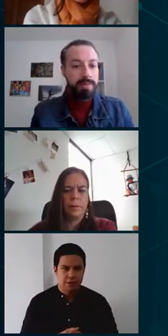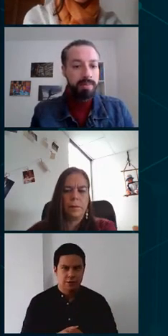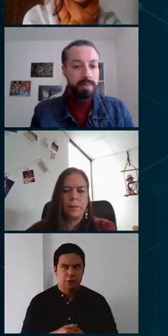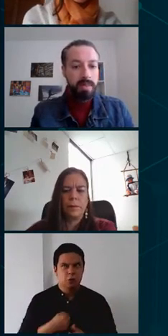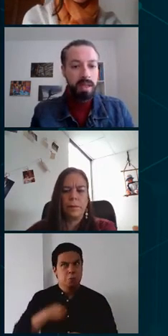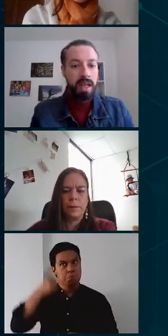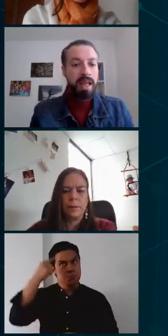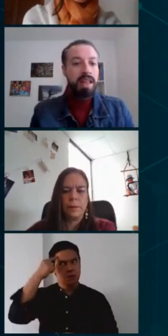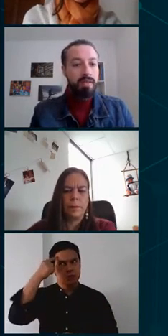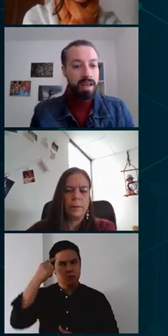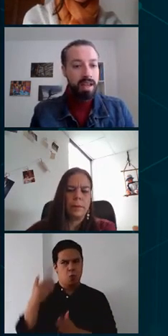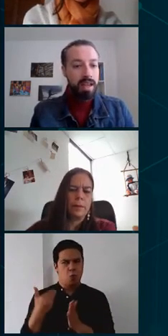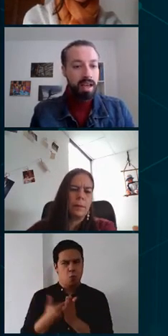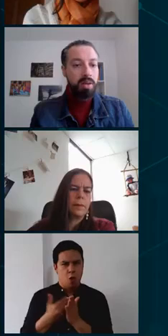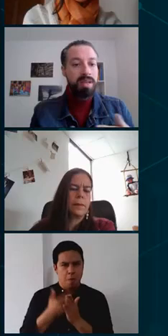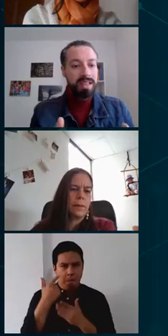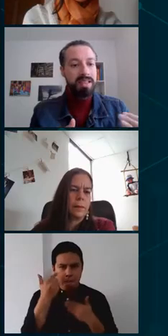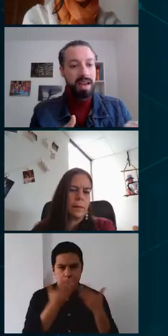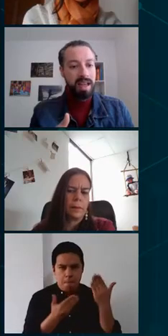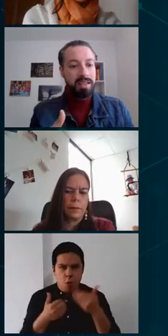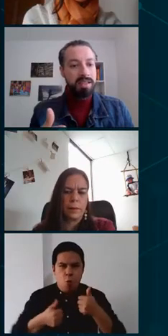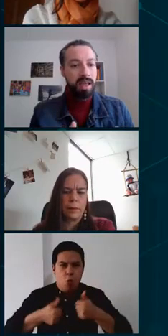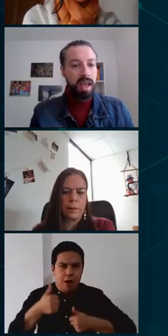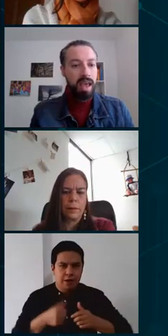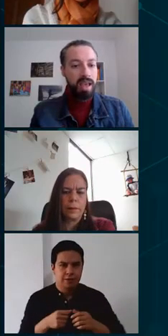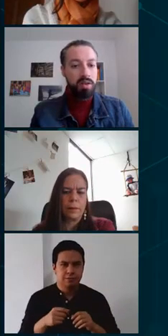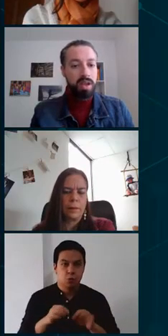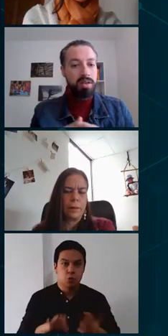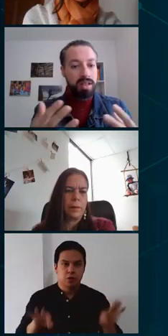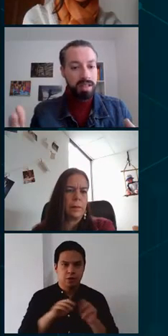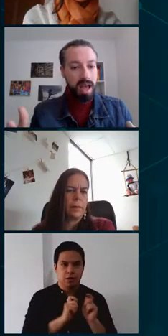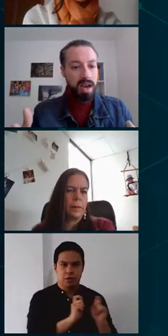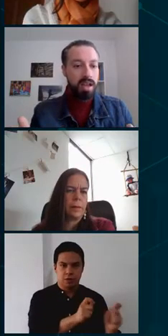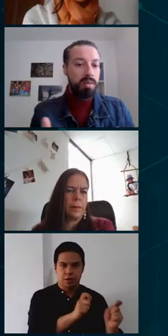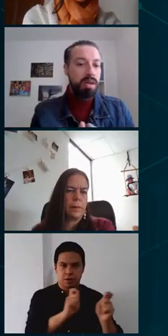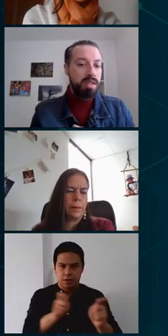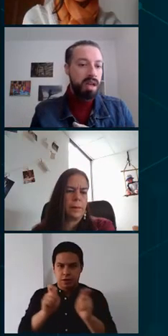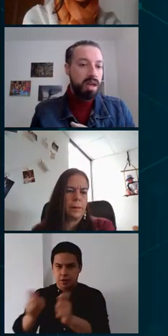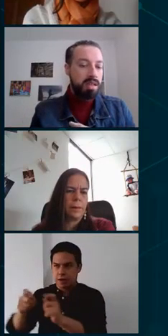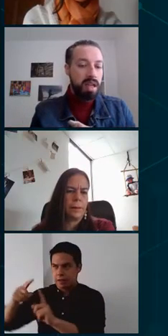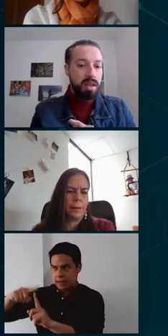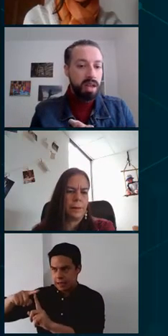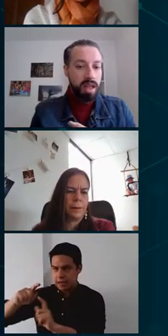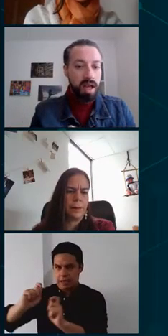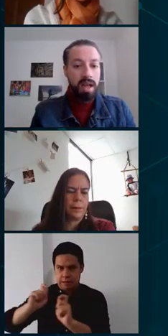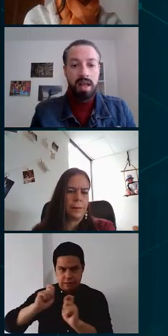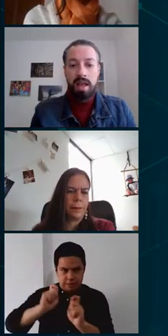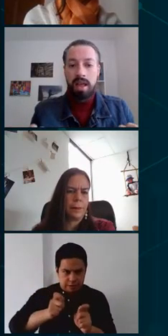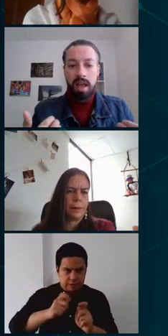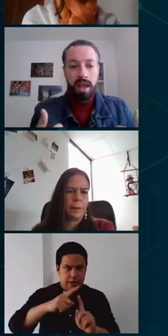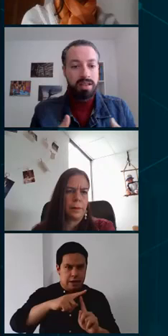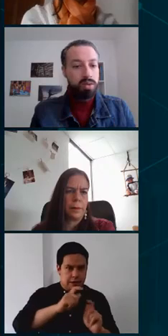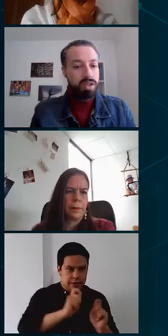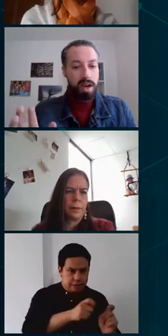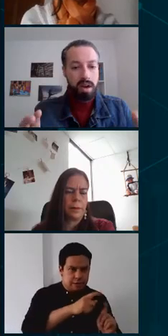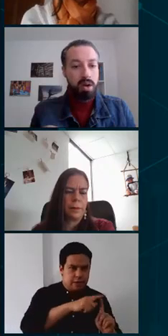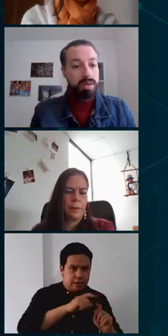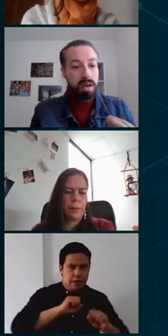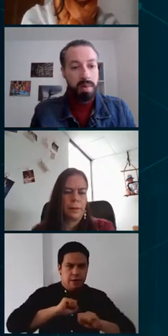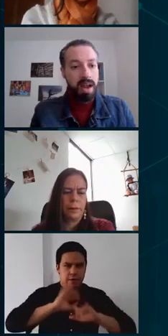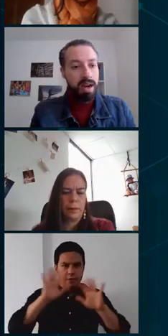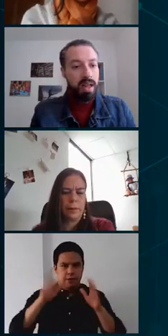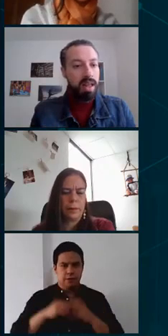prueba, definir como esas tareas que yo quiero testear, y como decías, Lady, ahorita,